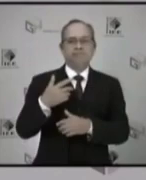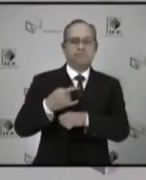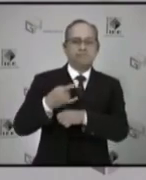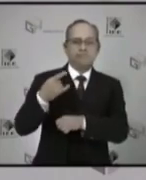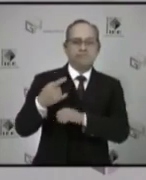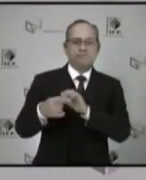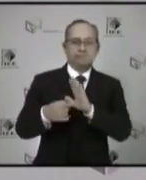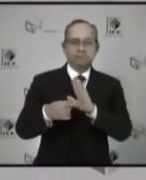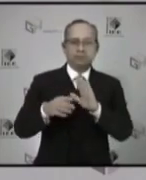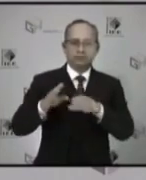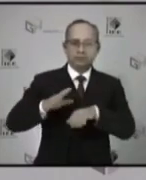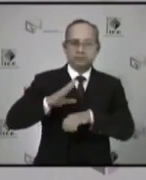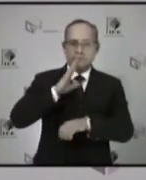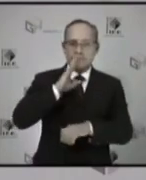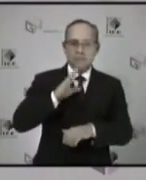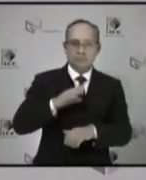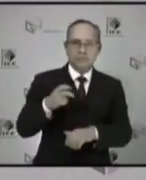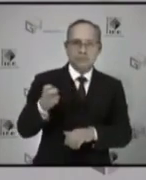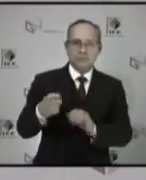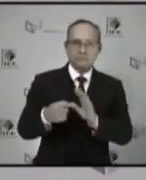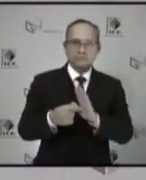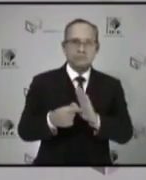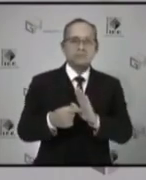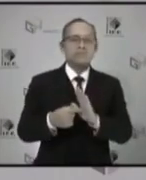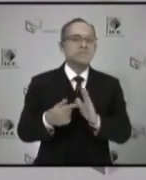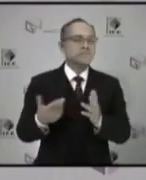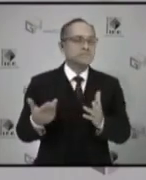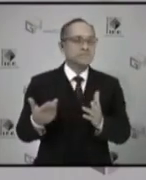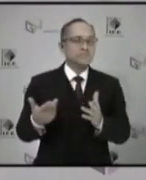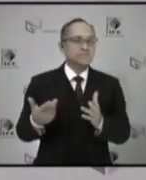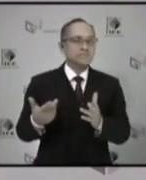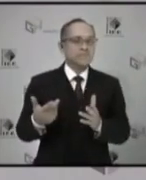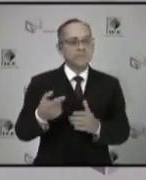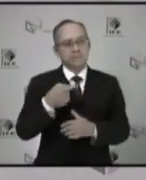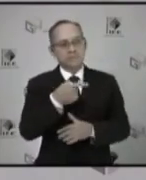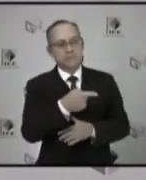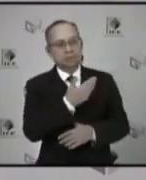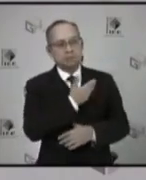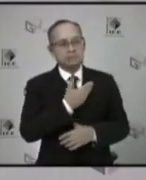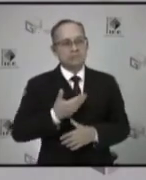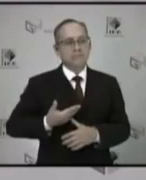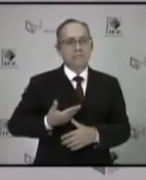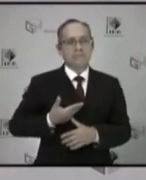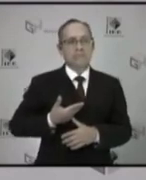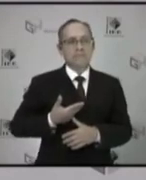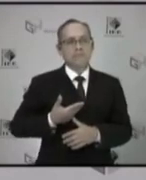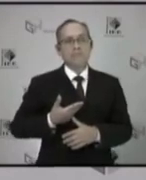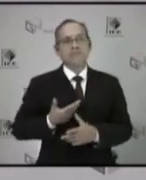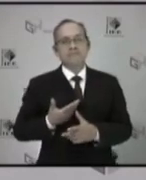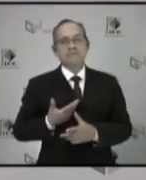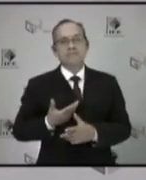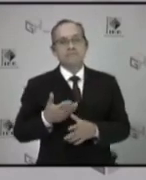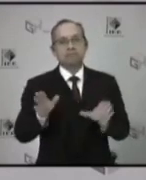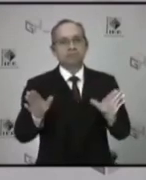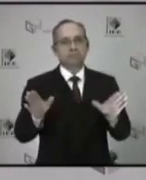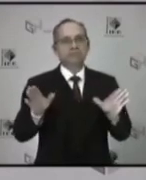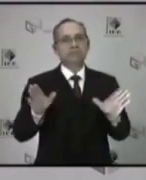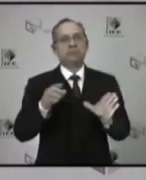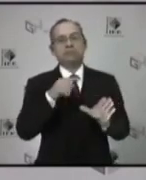Mientras el presidente viaja en vuelos comerciales, tú viajas en vuelos